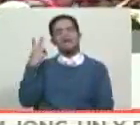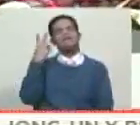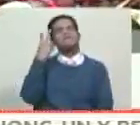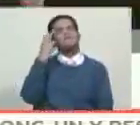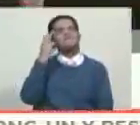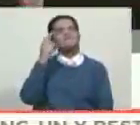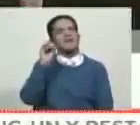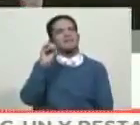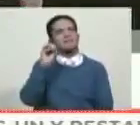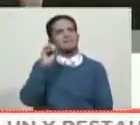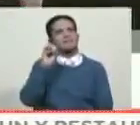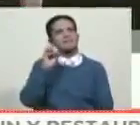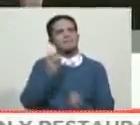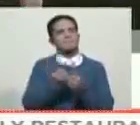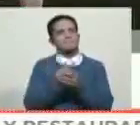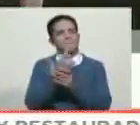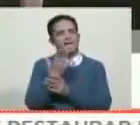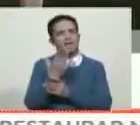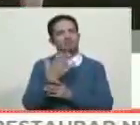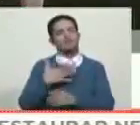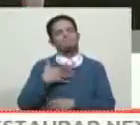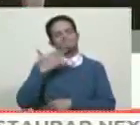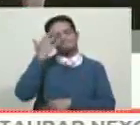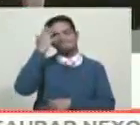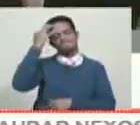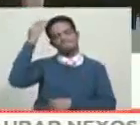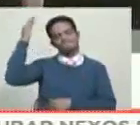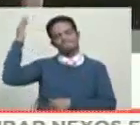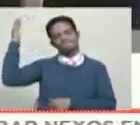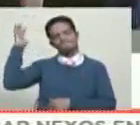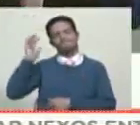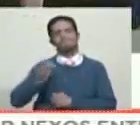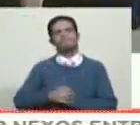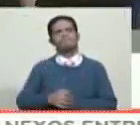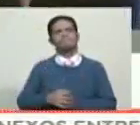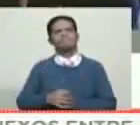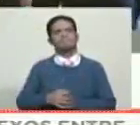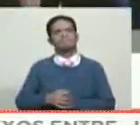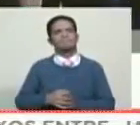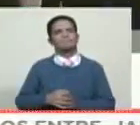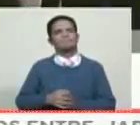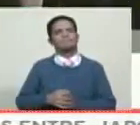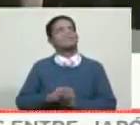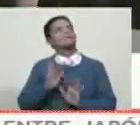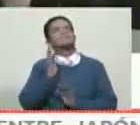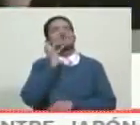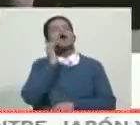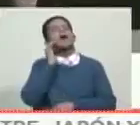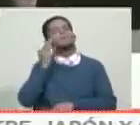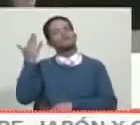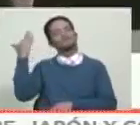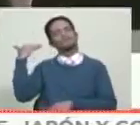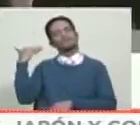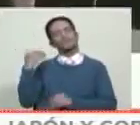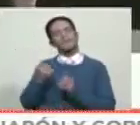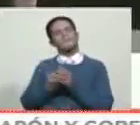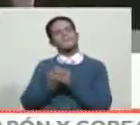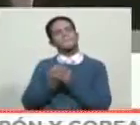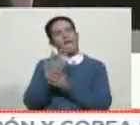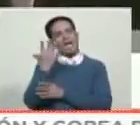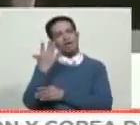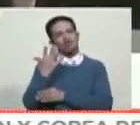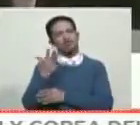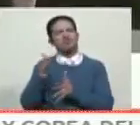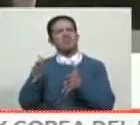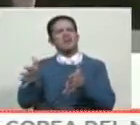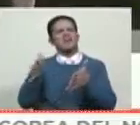los ojos y que nos dé una pesadilla terrible. Y que el 20 de mayo, en vez de haber ganado Nicolás, hubiese ganado